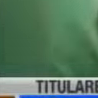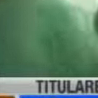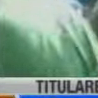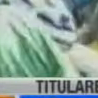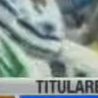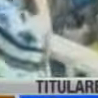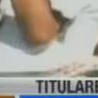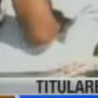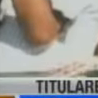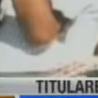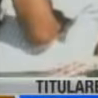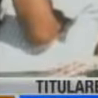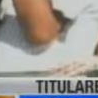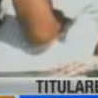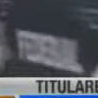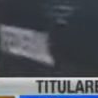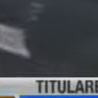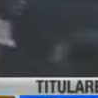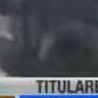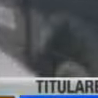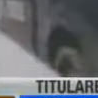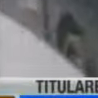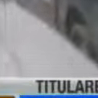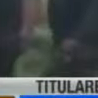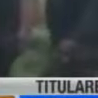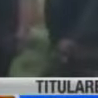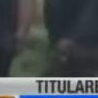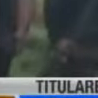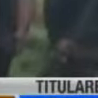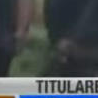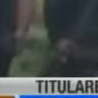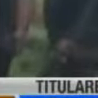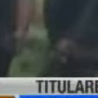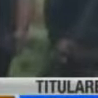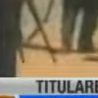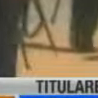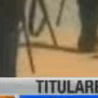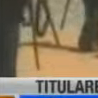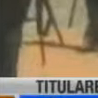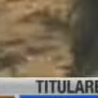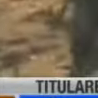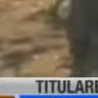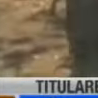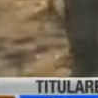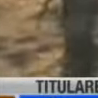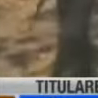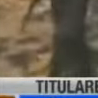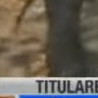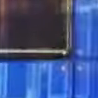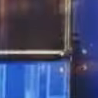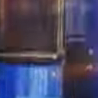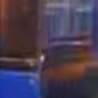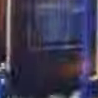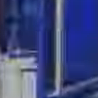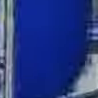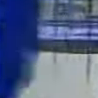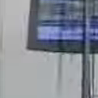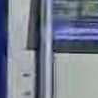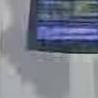México suma otro golpe al narcotráfico tras capturar a uno de los temidos líderes de los Caballeros Templarios.